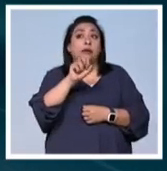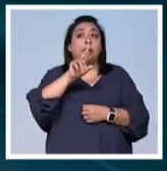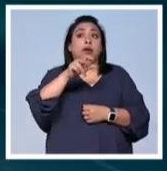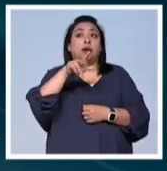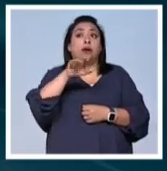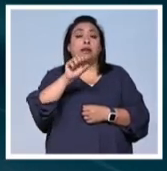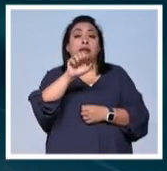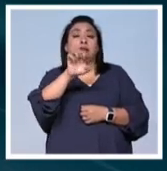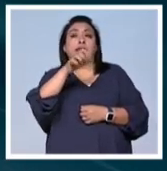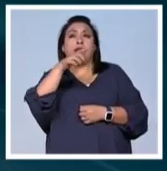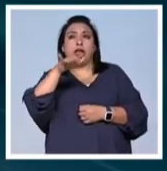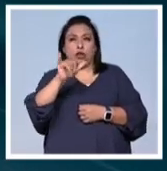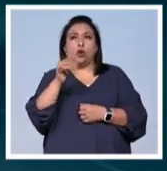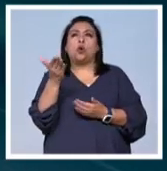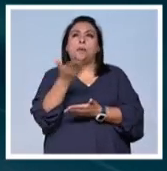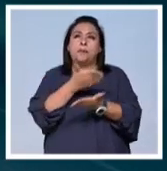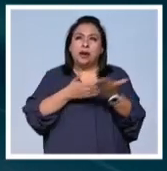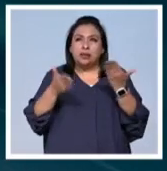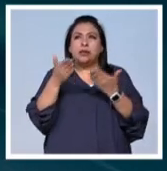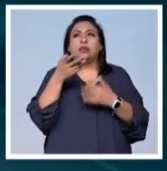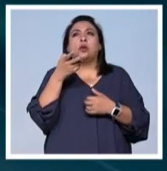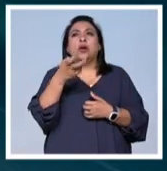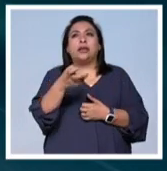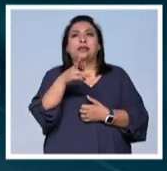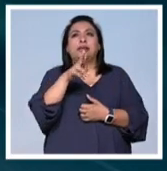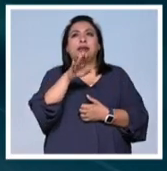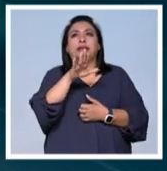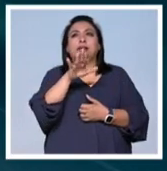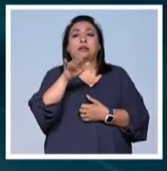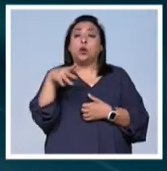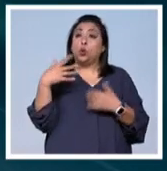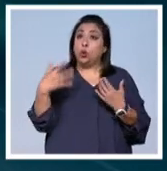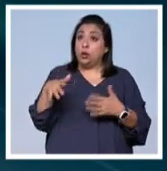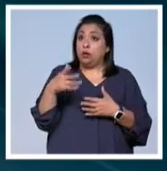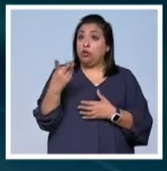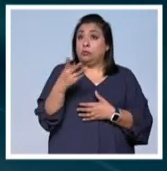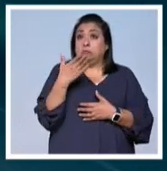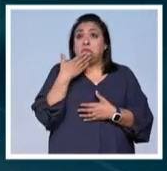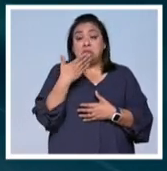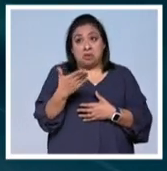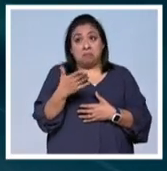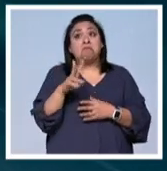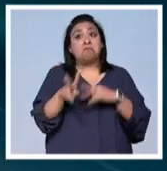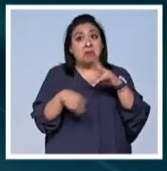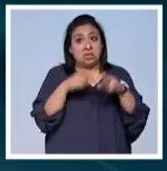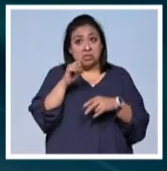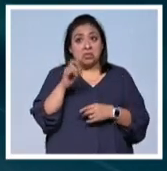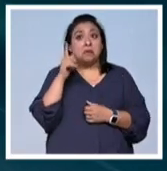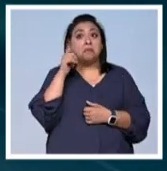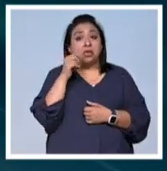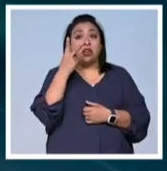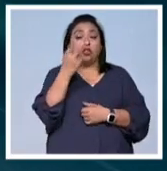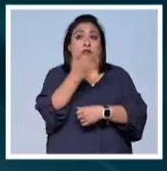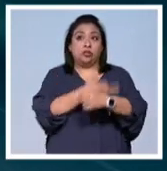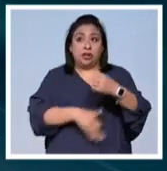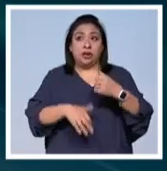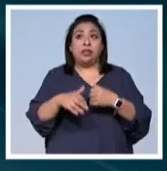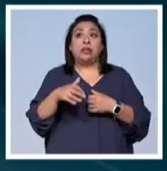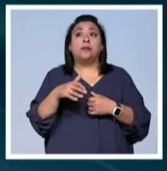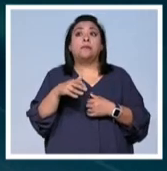waller Y Sergio Meneses estarán compartiéndonos este recital la pena darse una vuelta mañana dos de la tarde